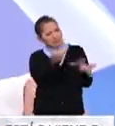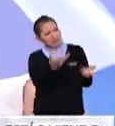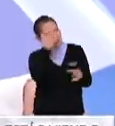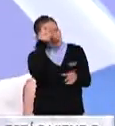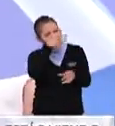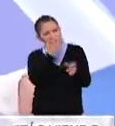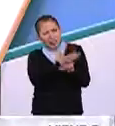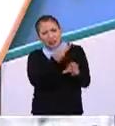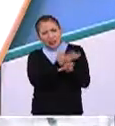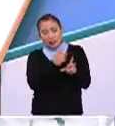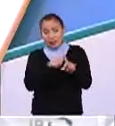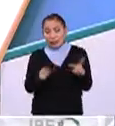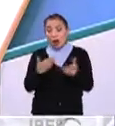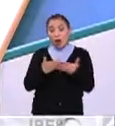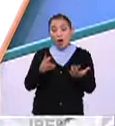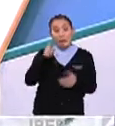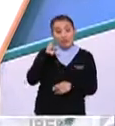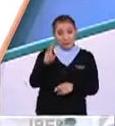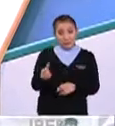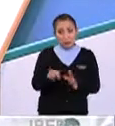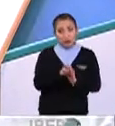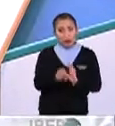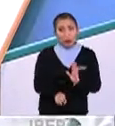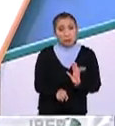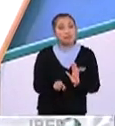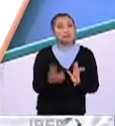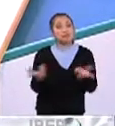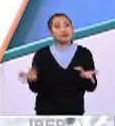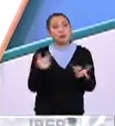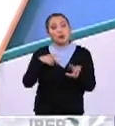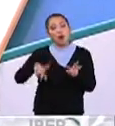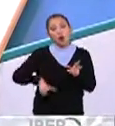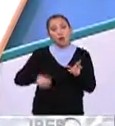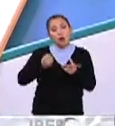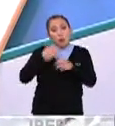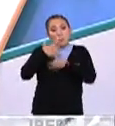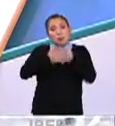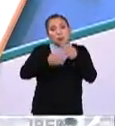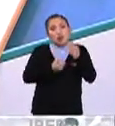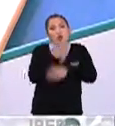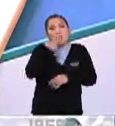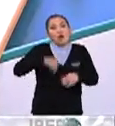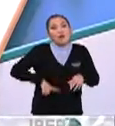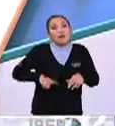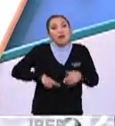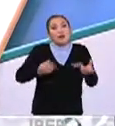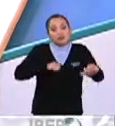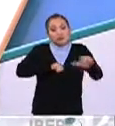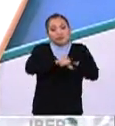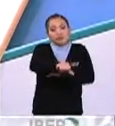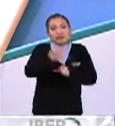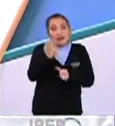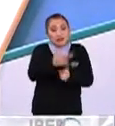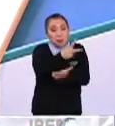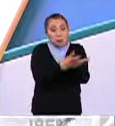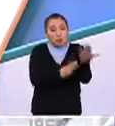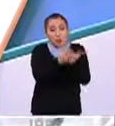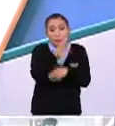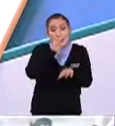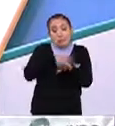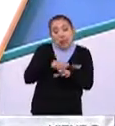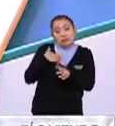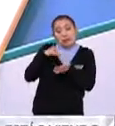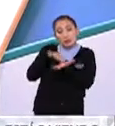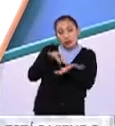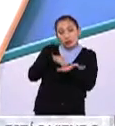es una realidad distinta. Hoy vemos también pues que va a haber un gobierno entrante. Entonces creo que ahí es donde la reflexión de política pública más holística